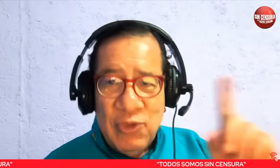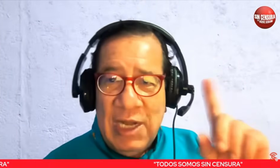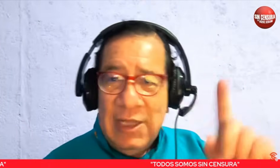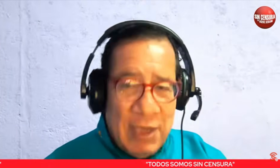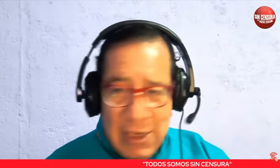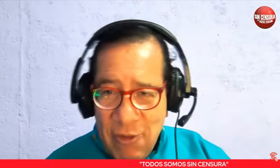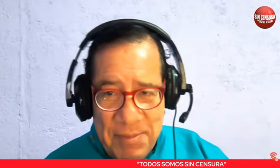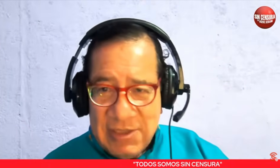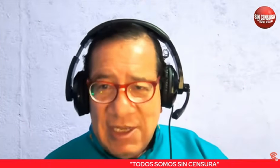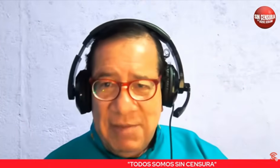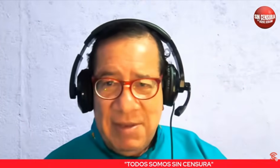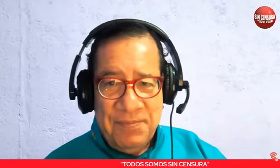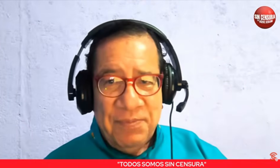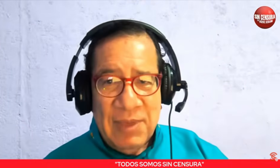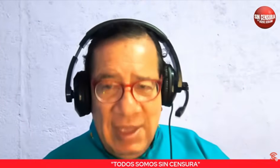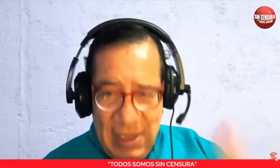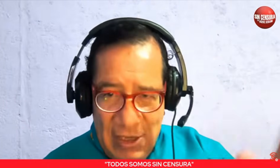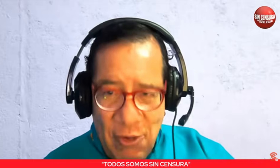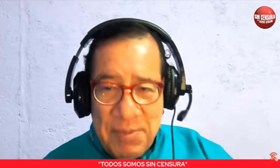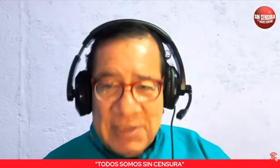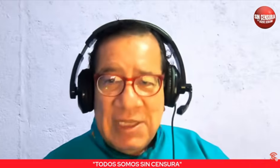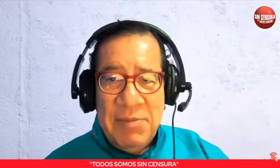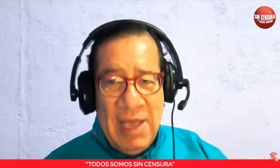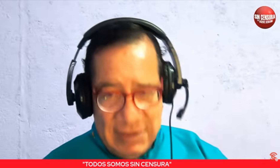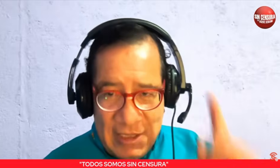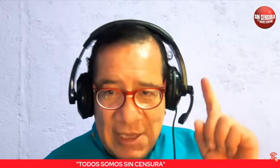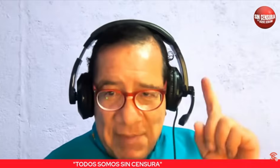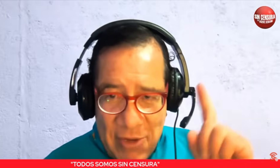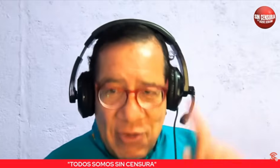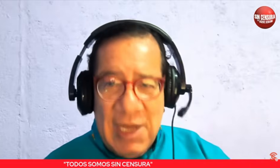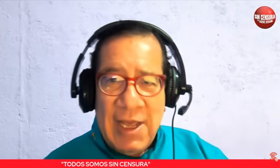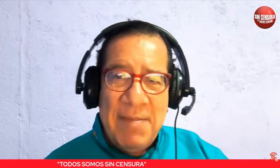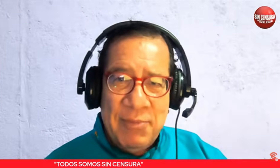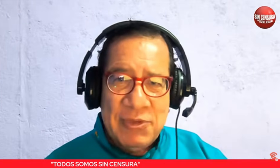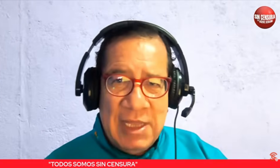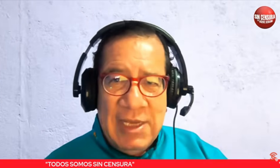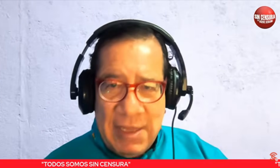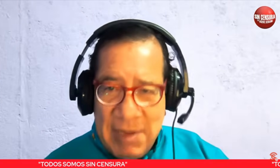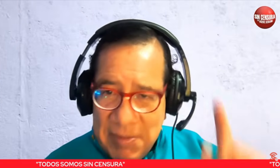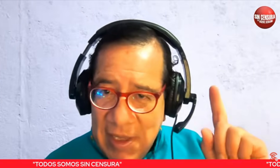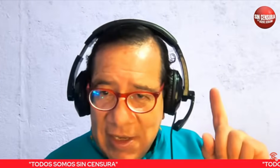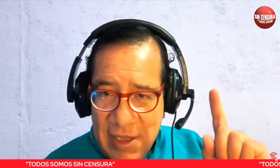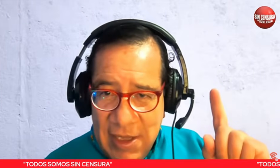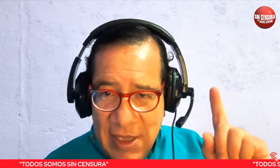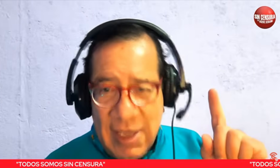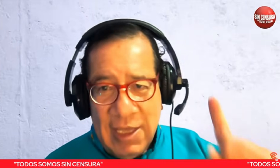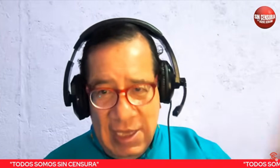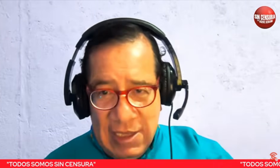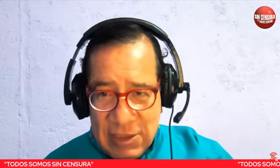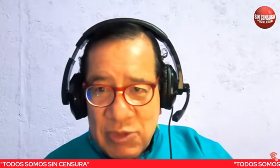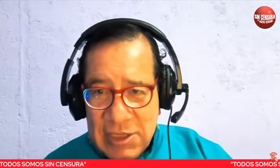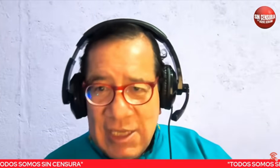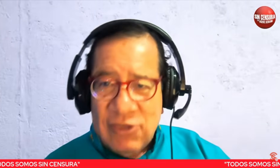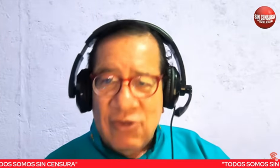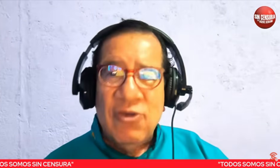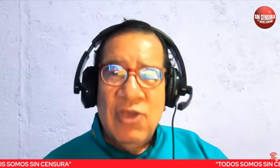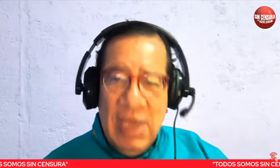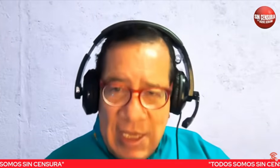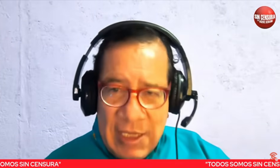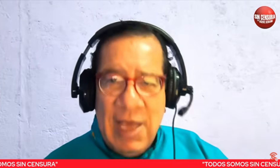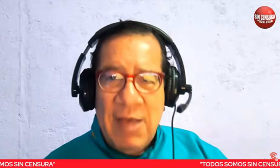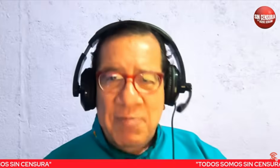es un delito que no prescribe. No prescribe. Así que María Eugenia Campos tendría que ver bien que después de